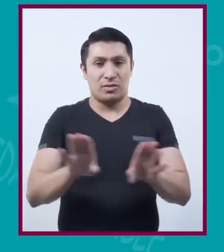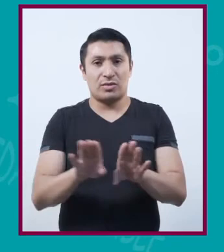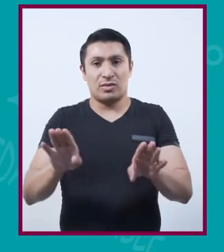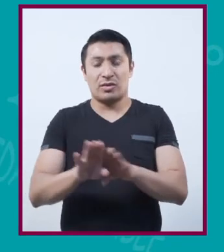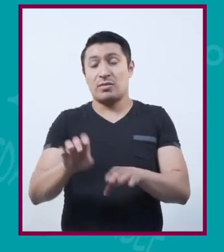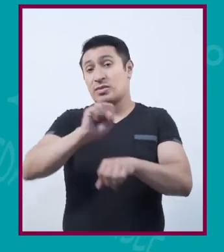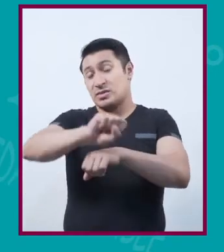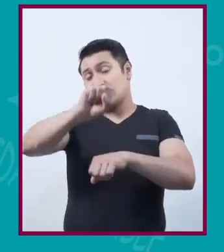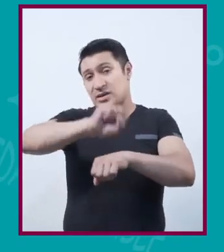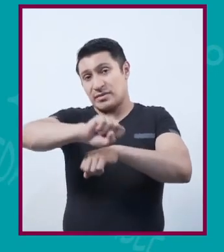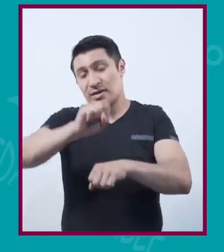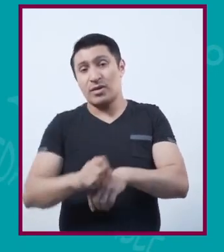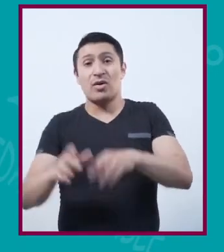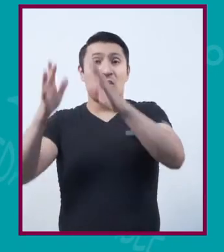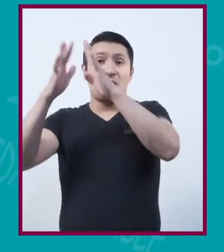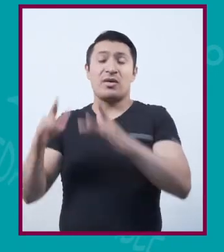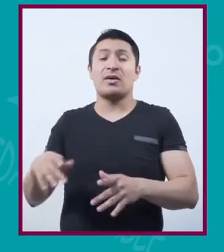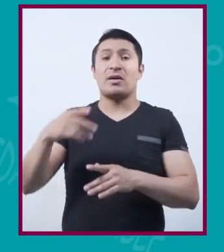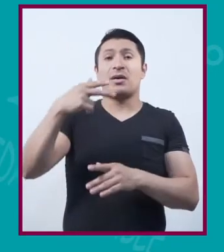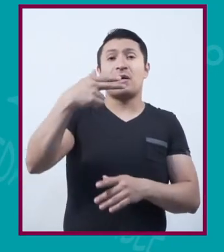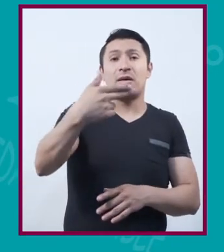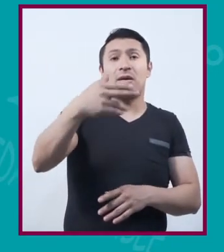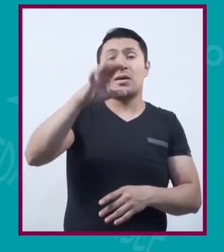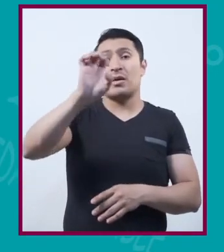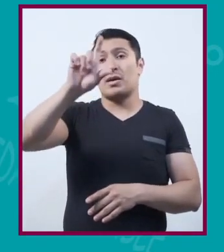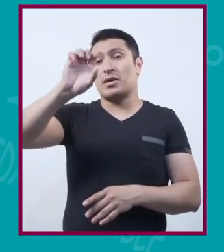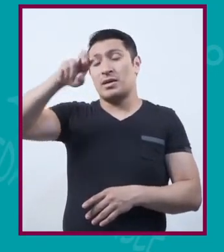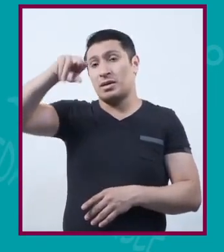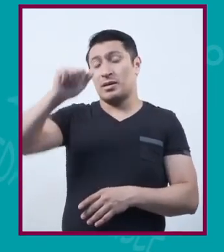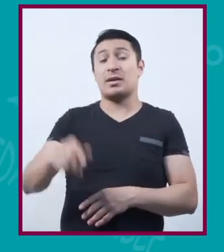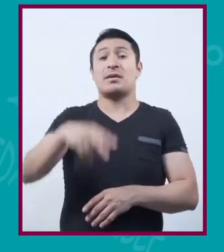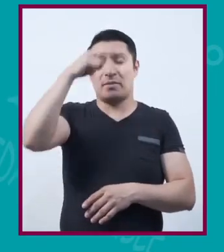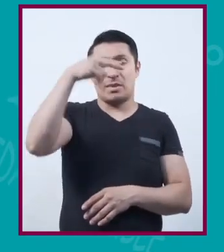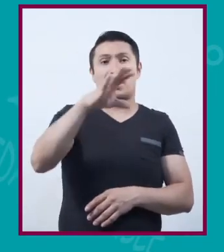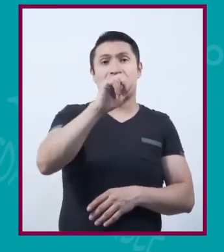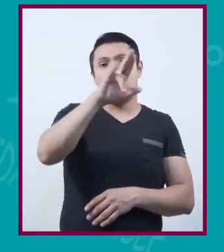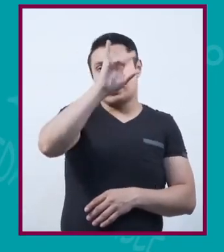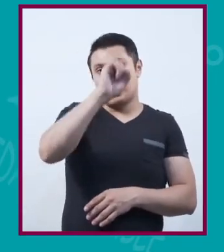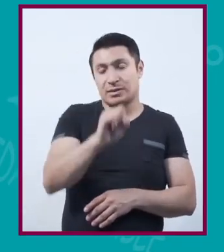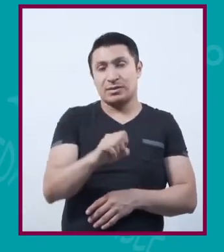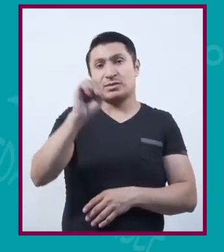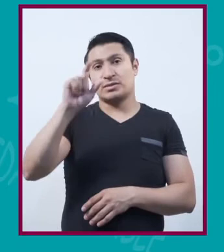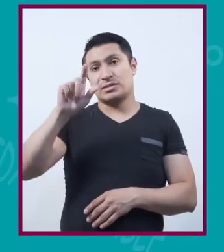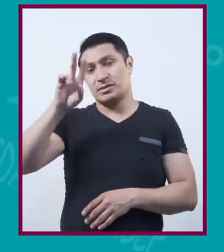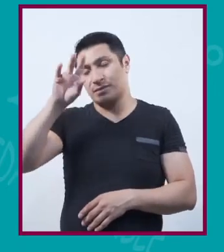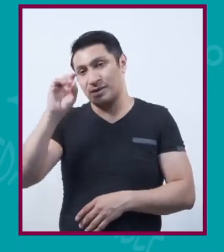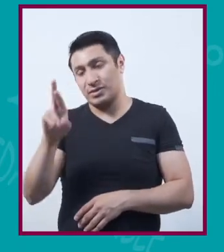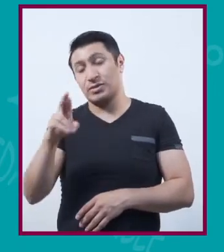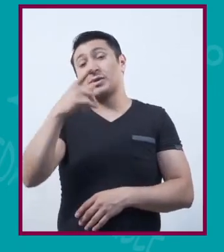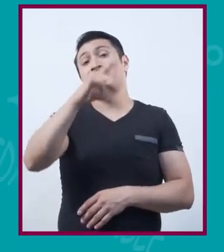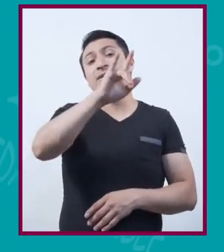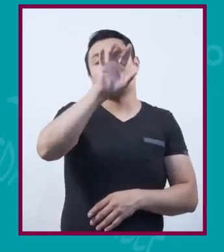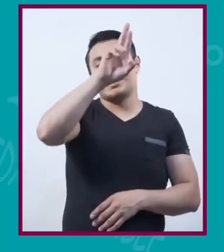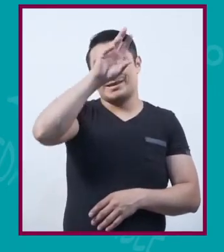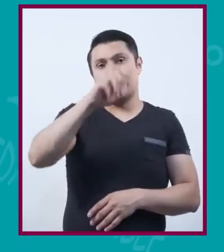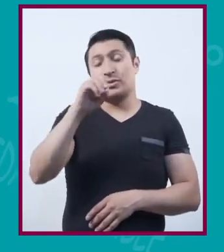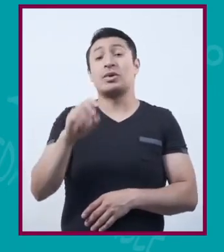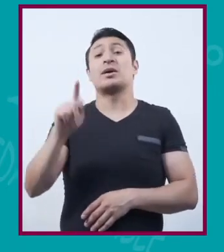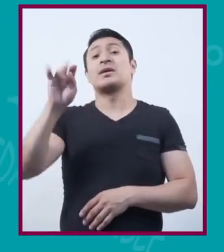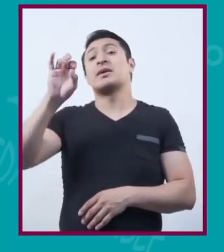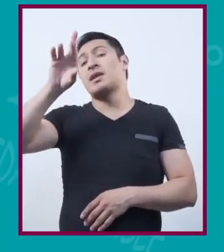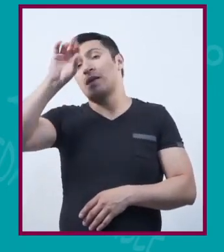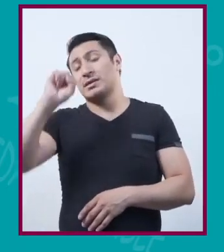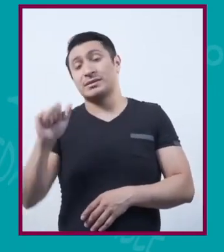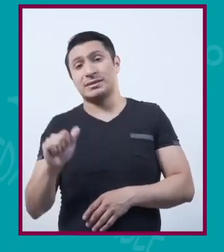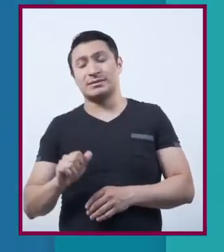Óscar Martínez de Aubizón, la francesa Elena Poniatowska y los mexicanos Carlos Monsiváis, Salvador Novo y Guillermo